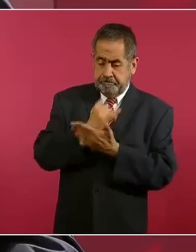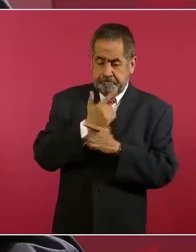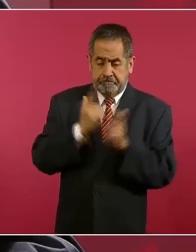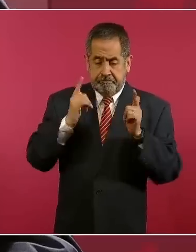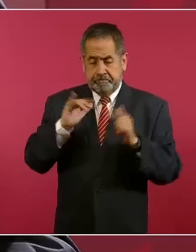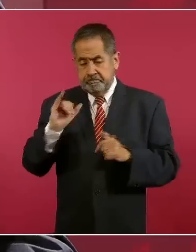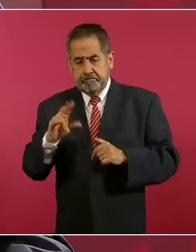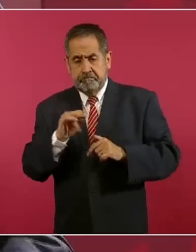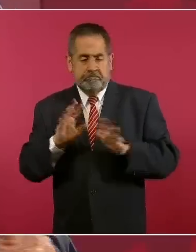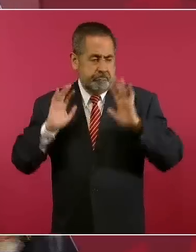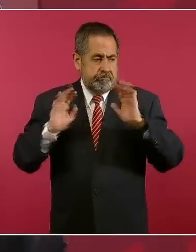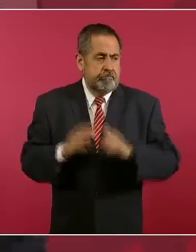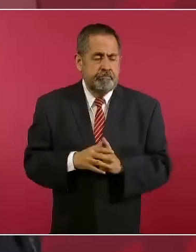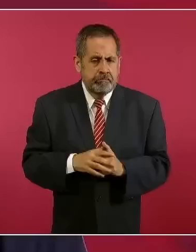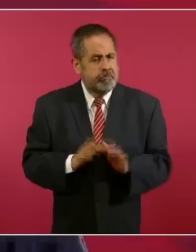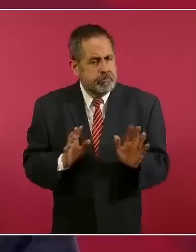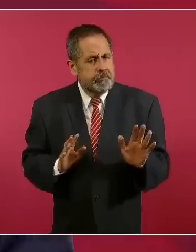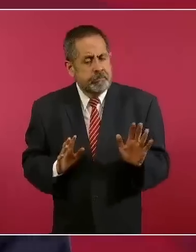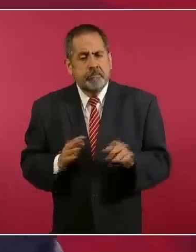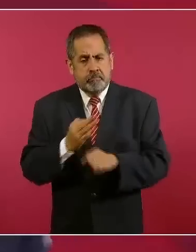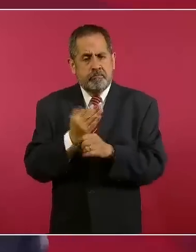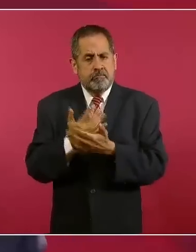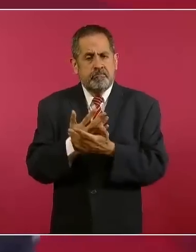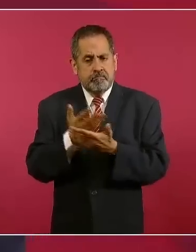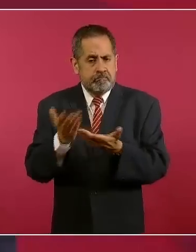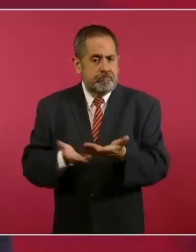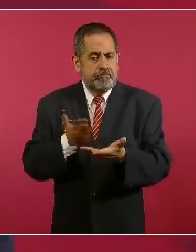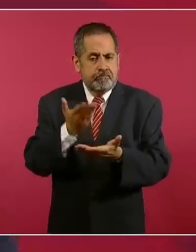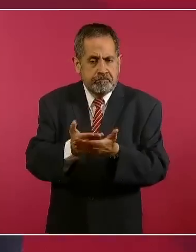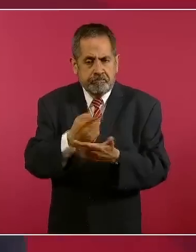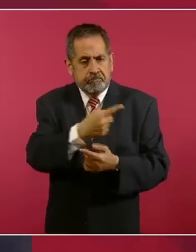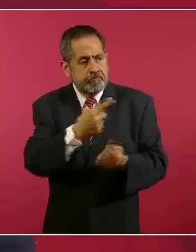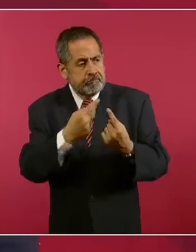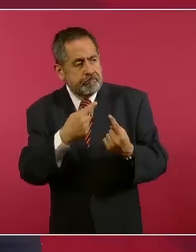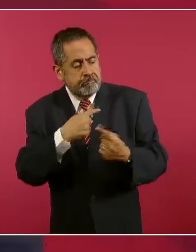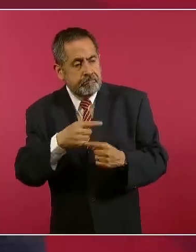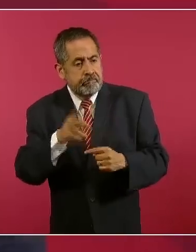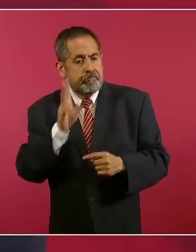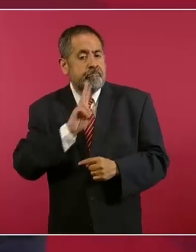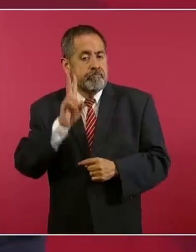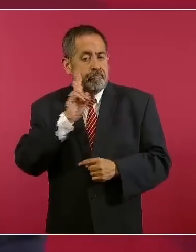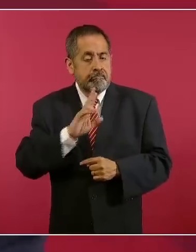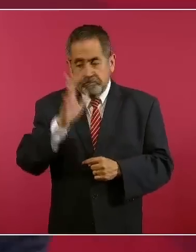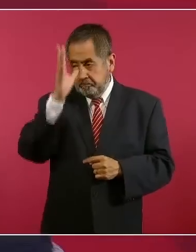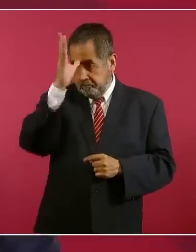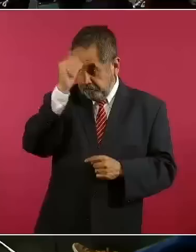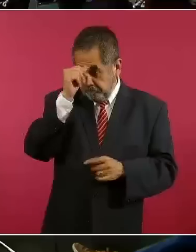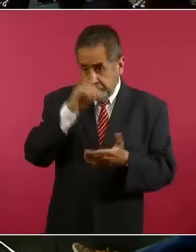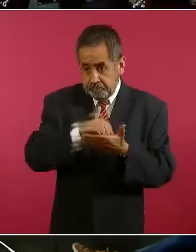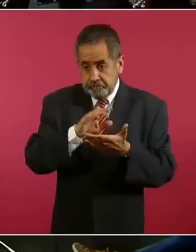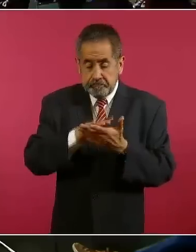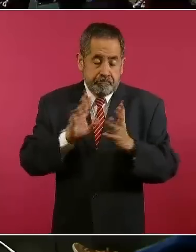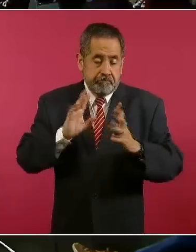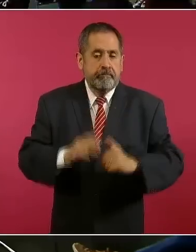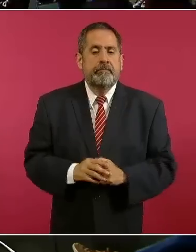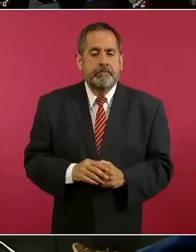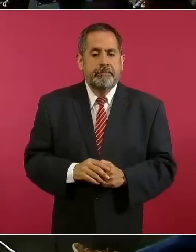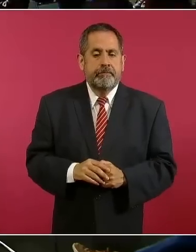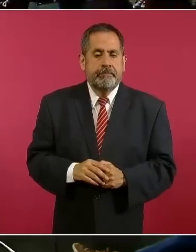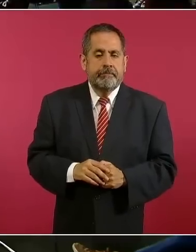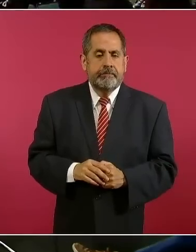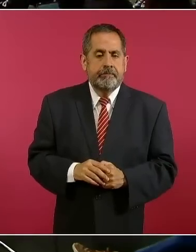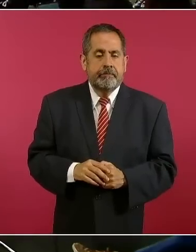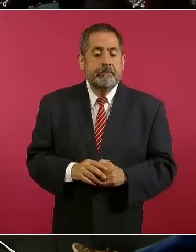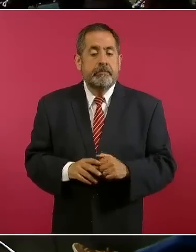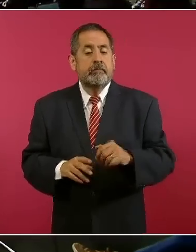y vamos a procurar ahora llegar a un acuerdo. Gracias, presidente. Y en otro tema…